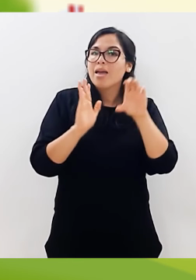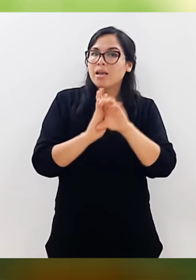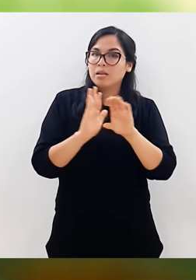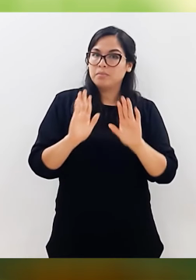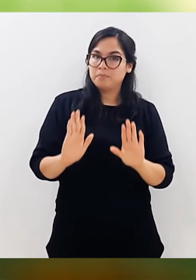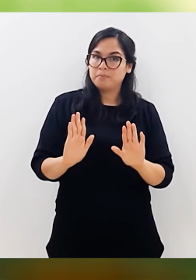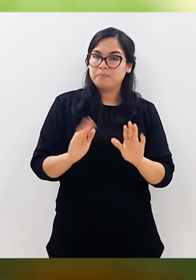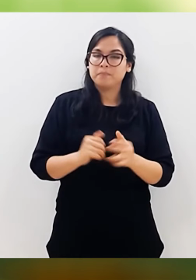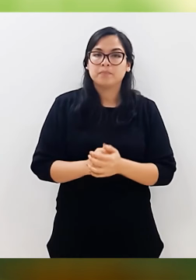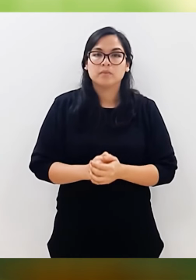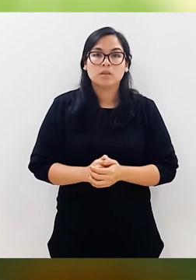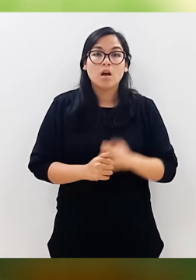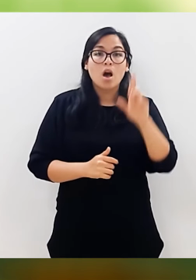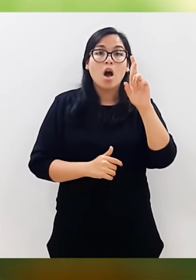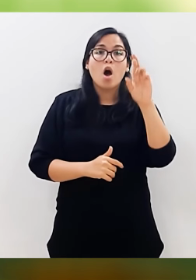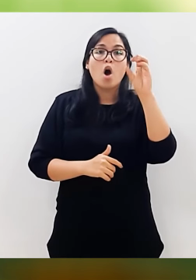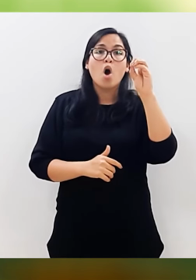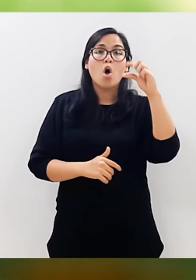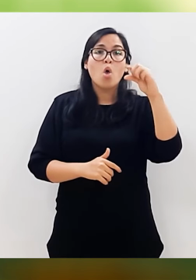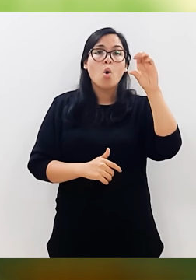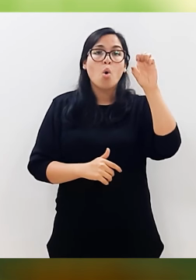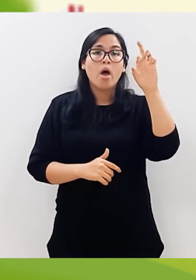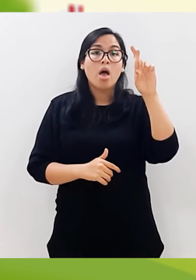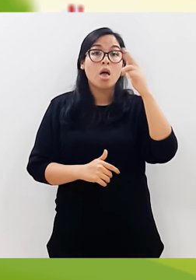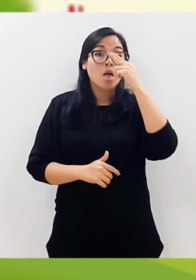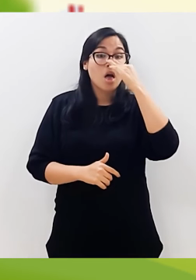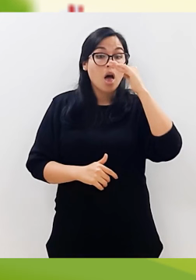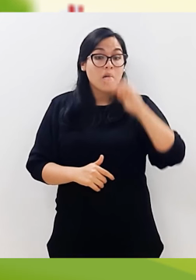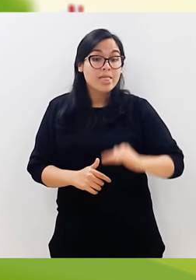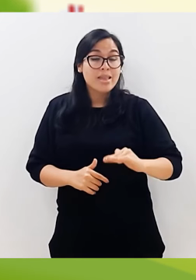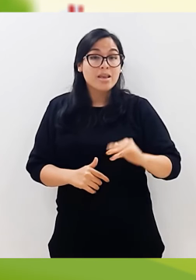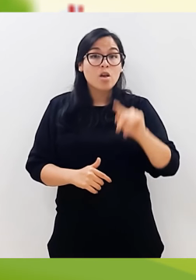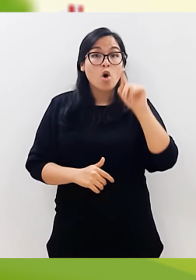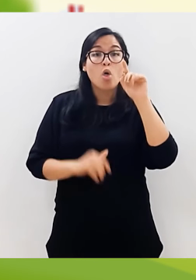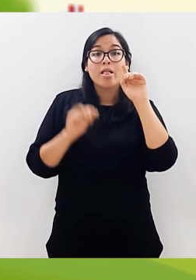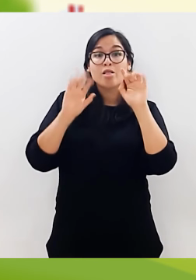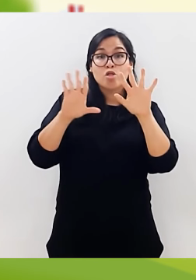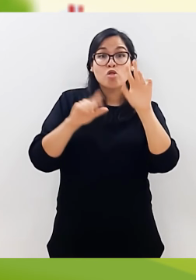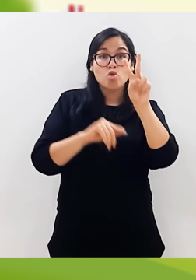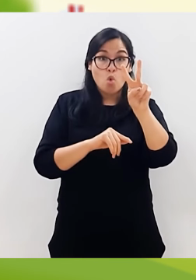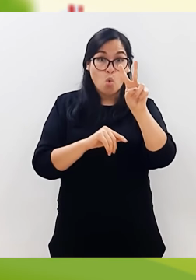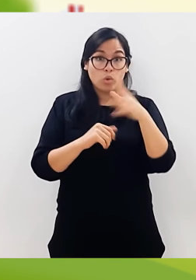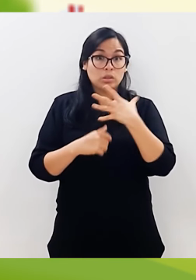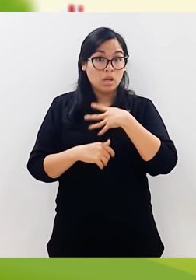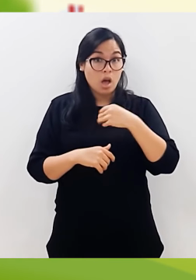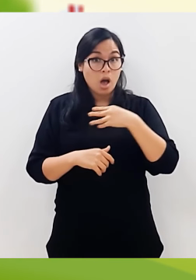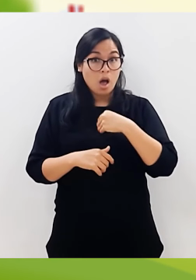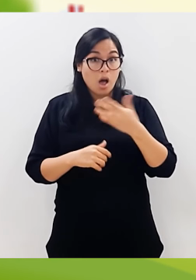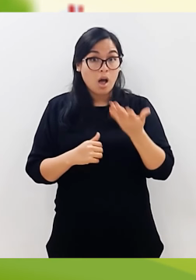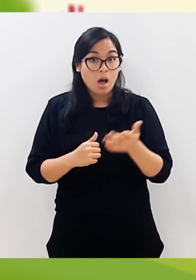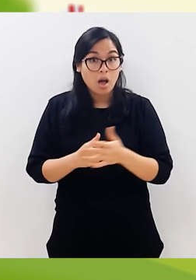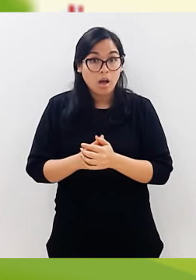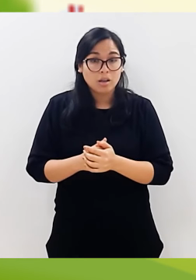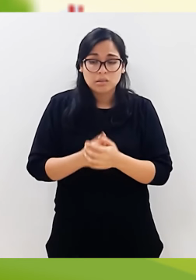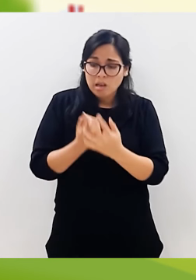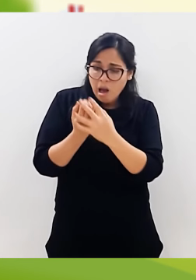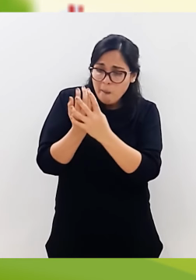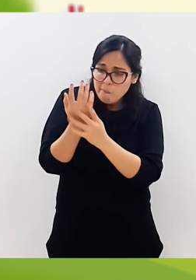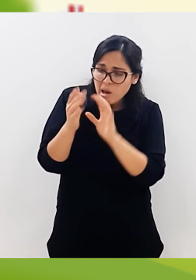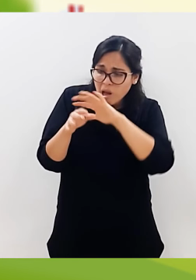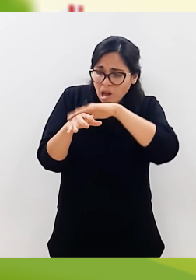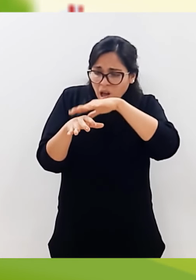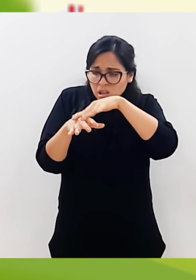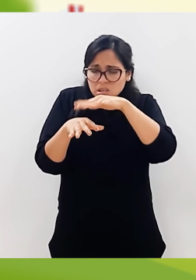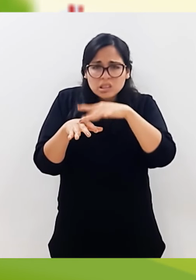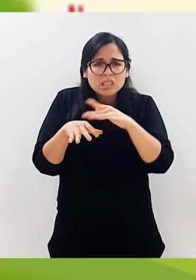Les pongo un ejemplo. Roger es un niño de 12 años. Tiene